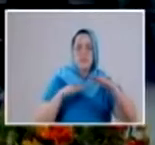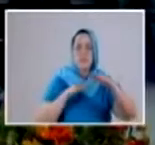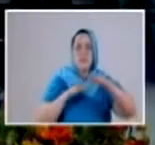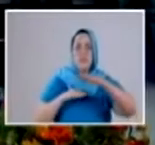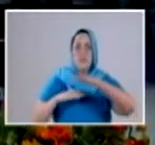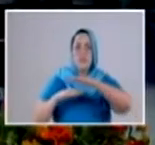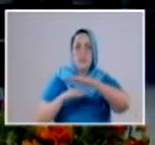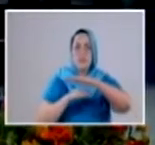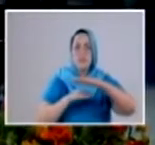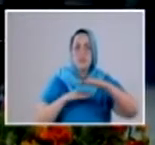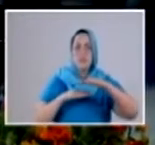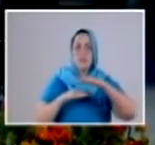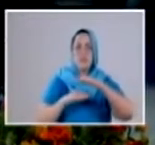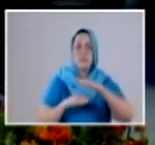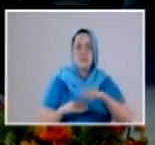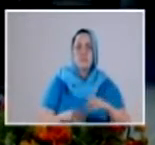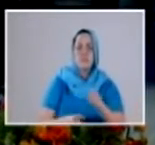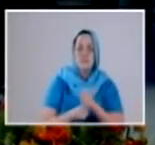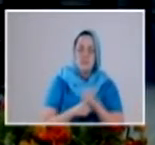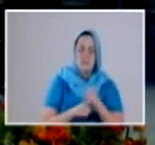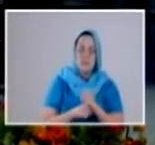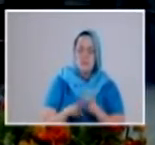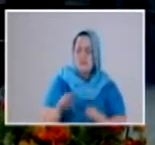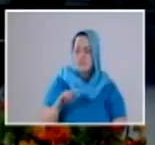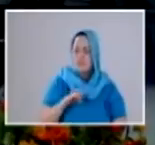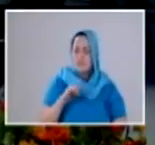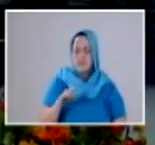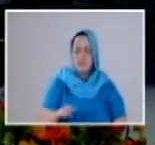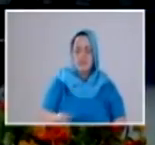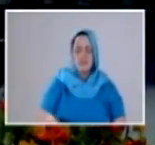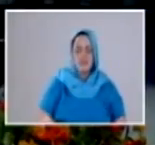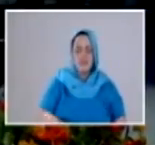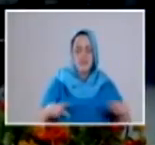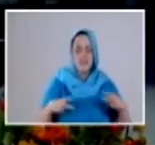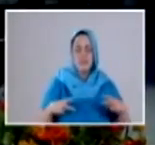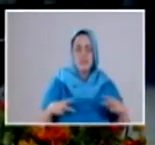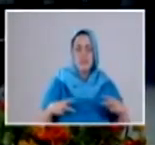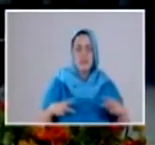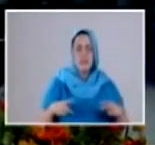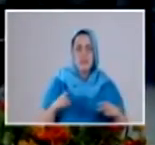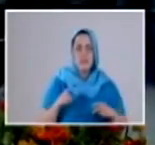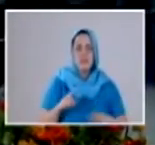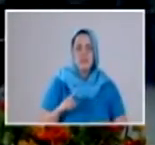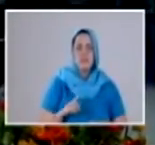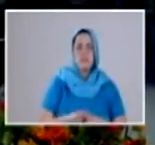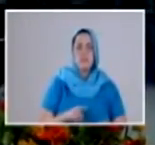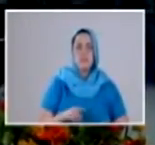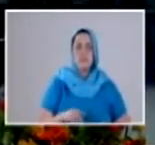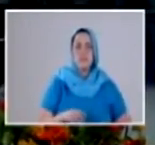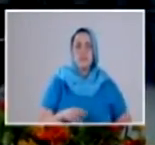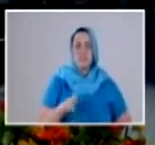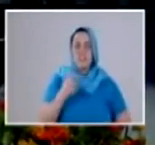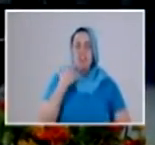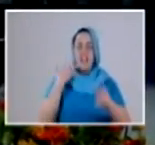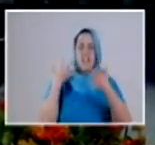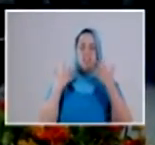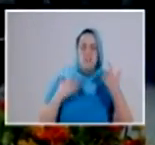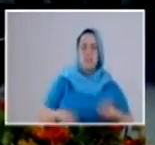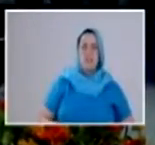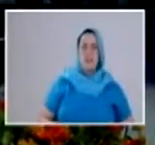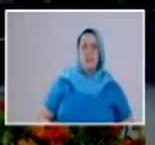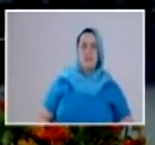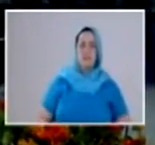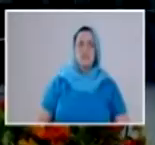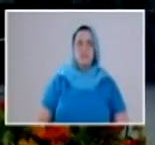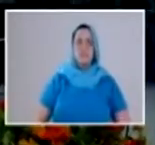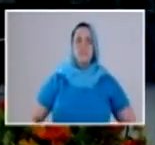que no están verdaderamente habitados ni siquiera por alimañas, desiertos en los